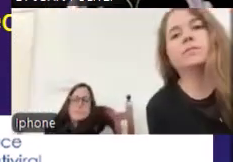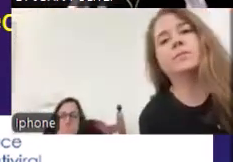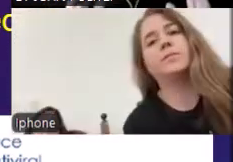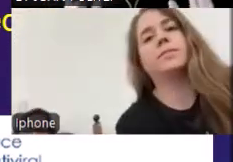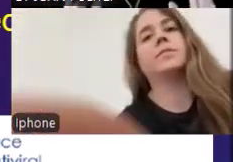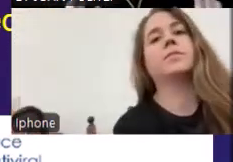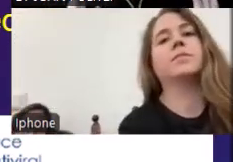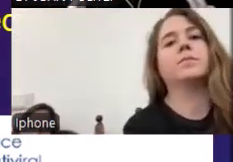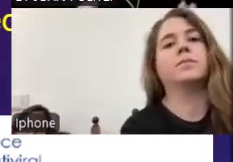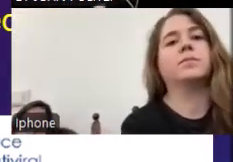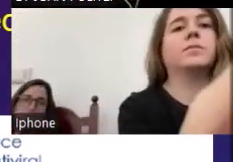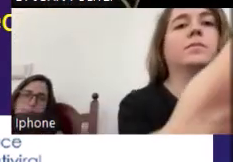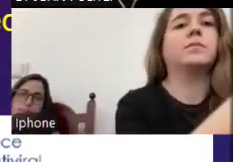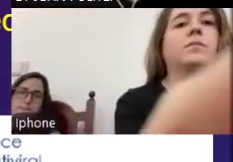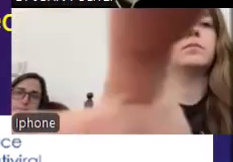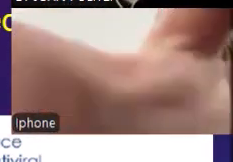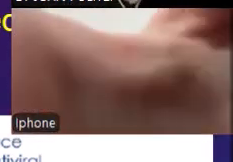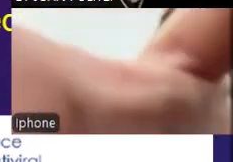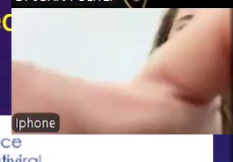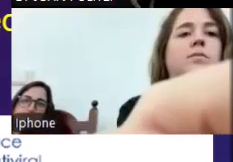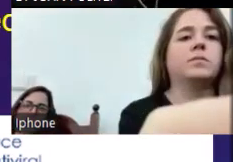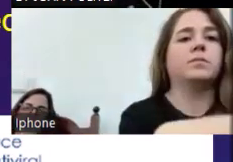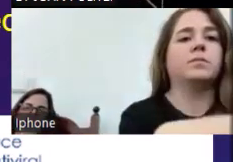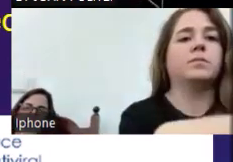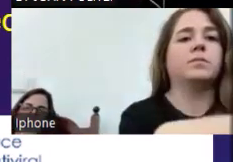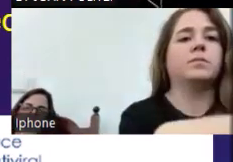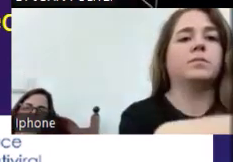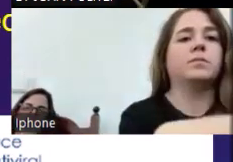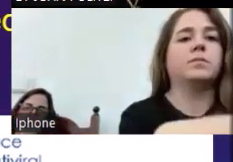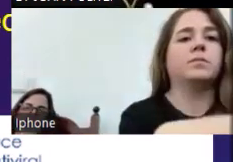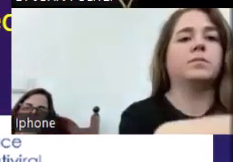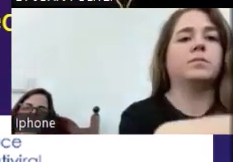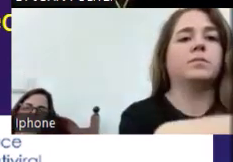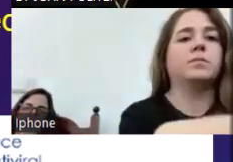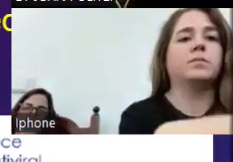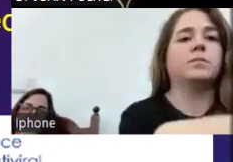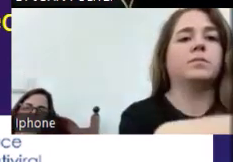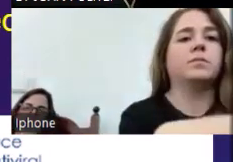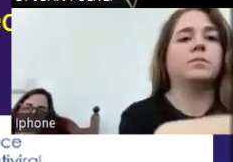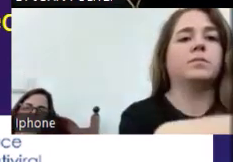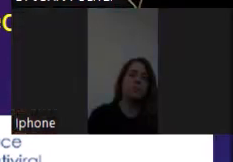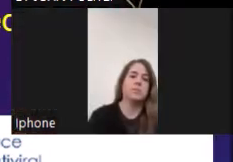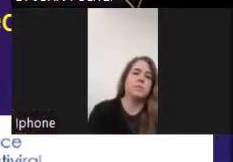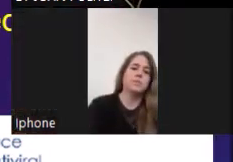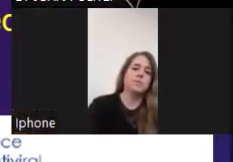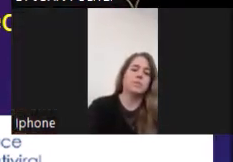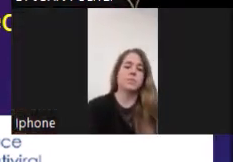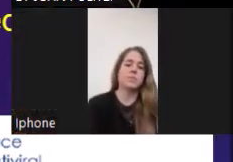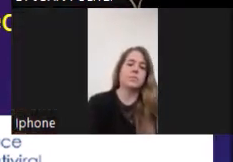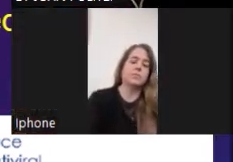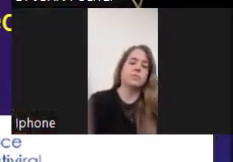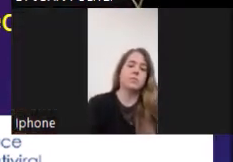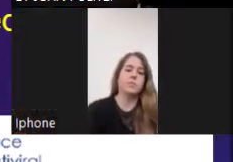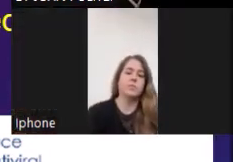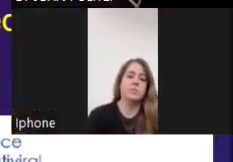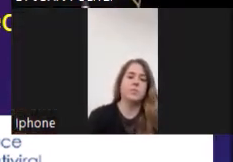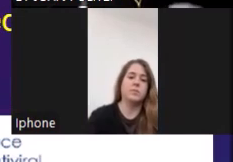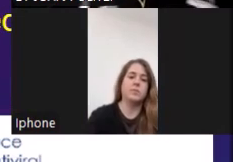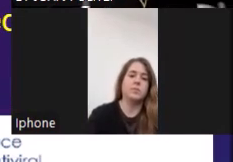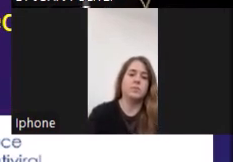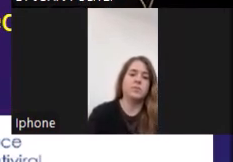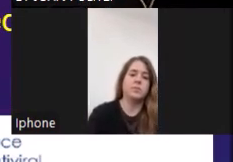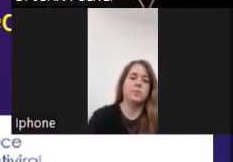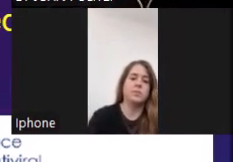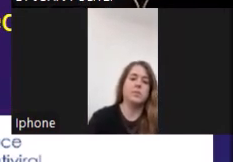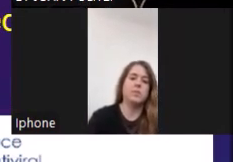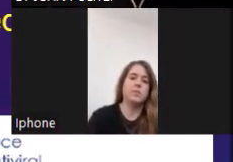decía, nosotros íbamos a empezar el protocolo de terapia génica a principios del 2020 en la Fundación Favaloro, al mismo tiempo